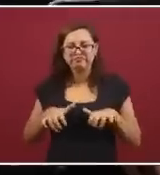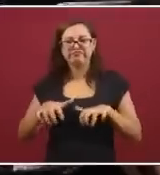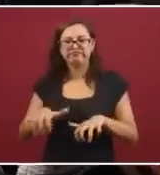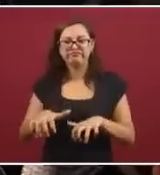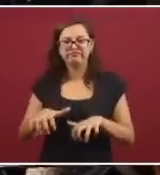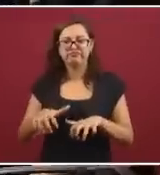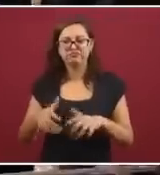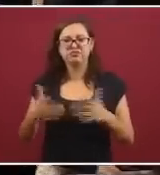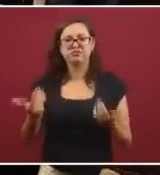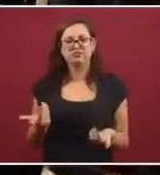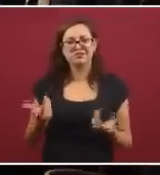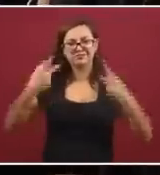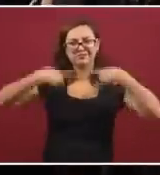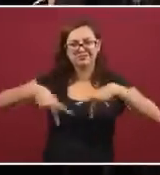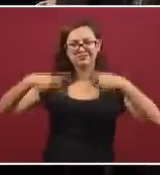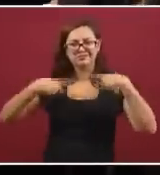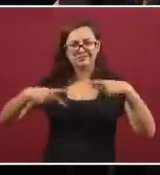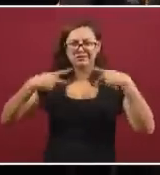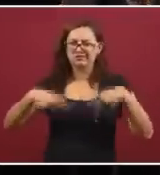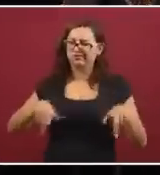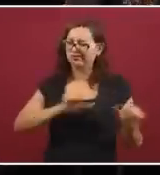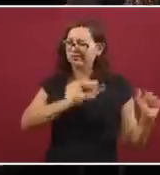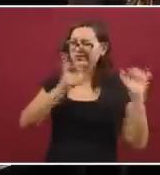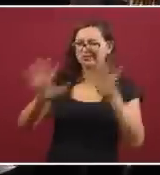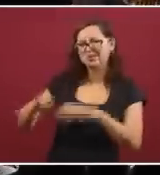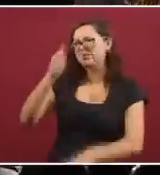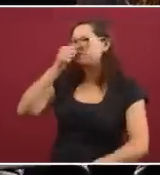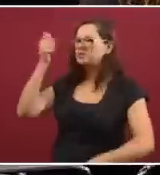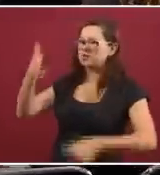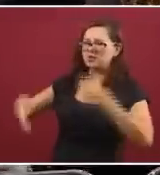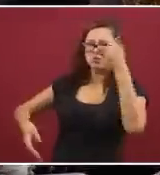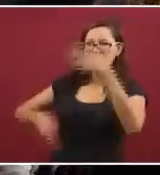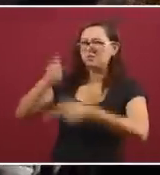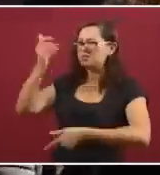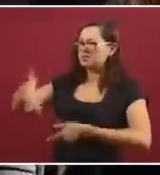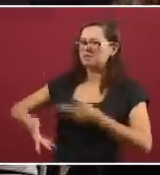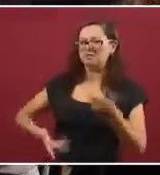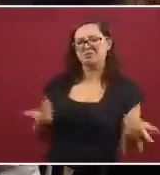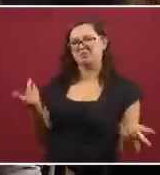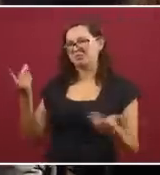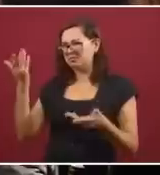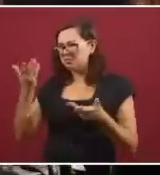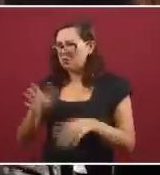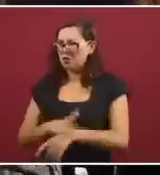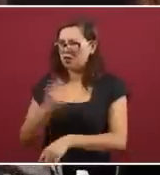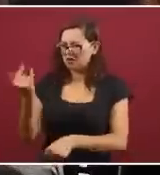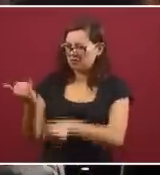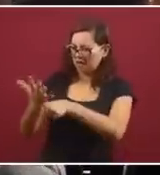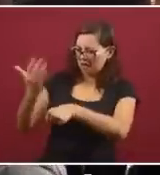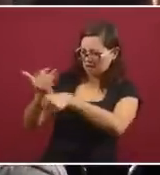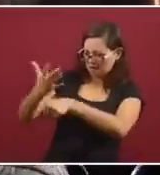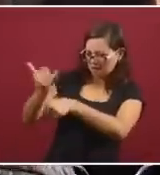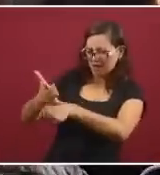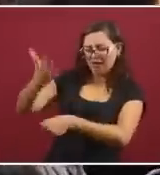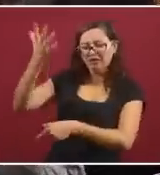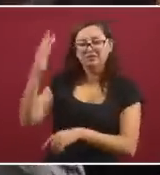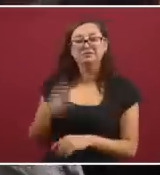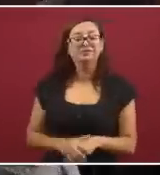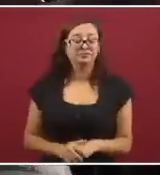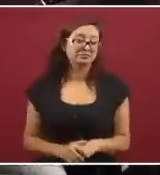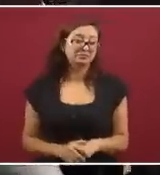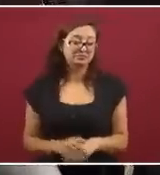estaba muy molesta reclamándoles este no